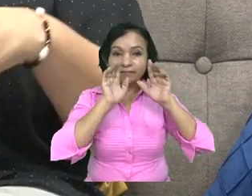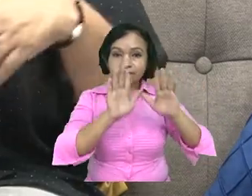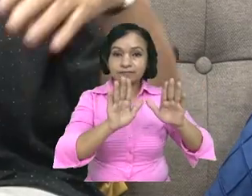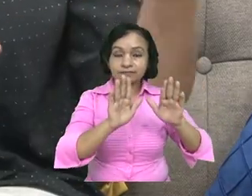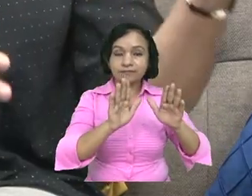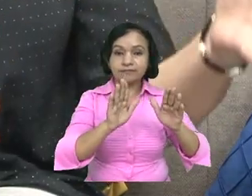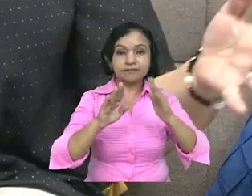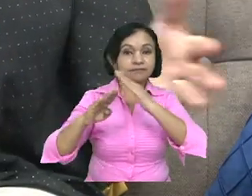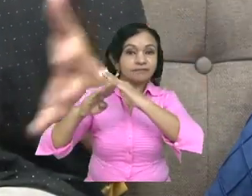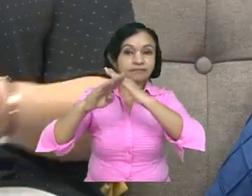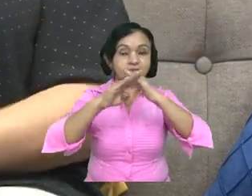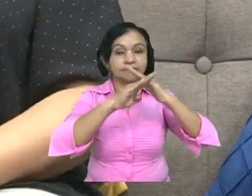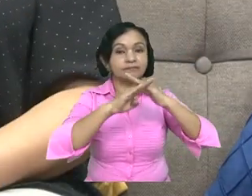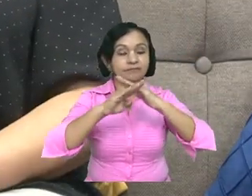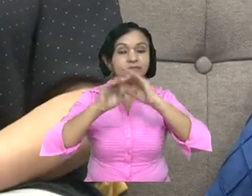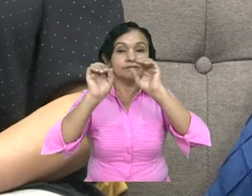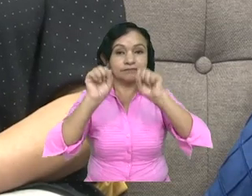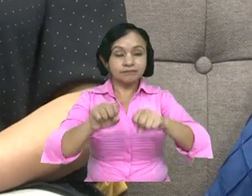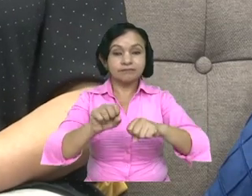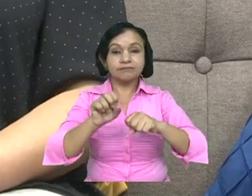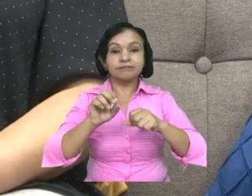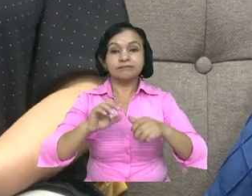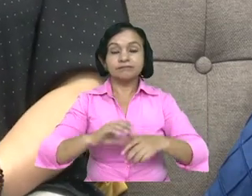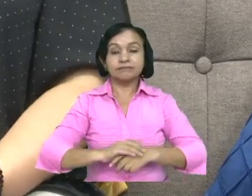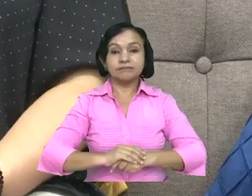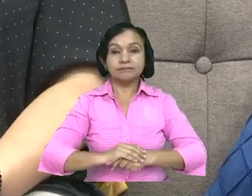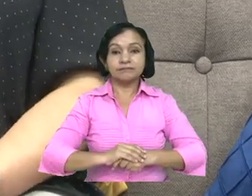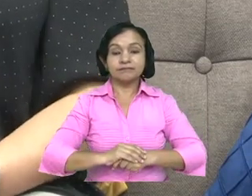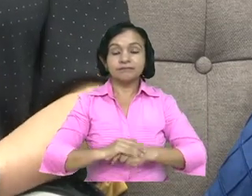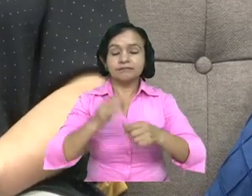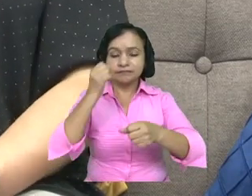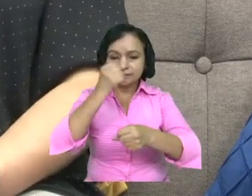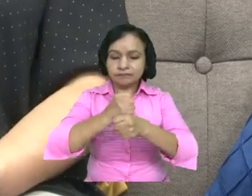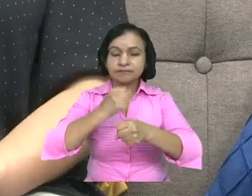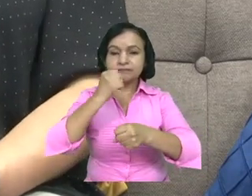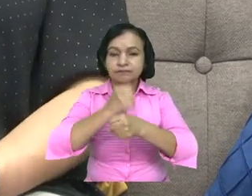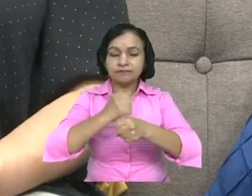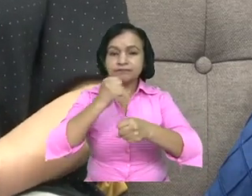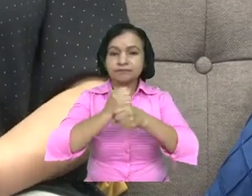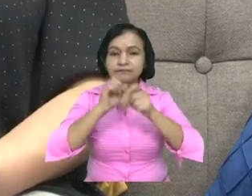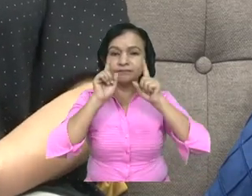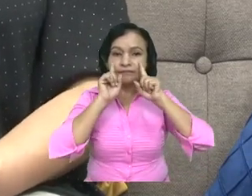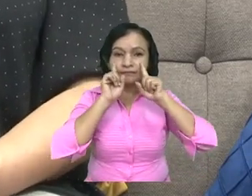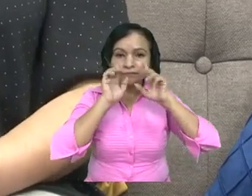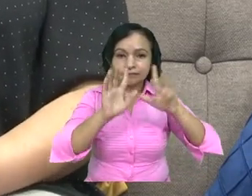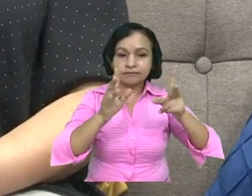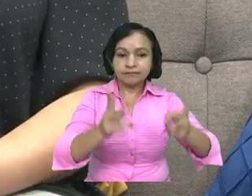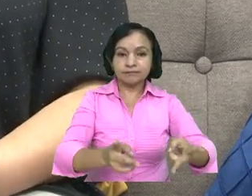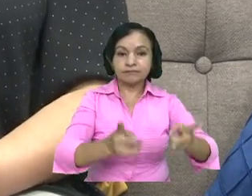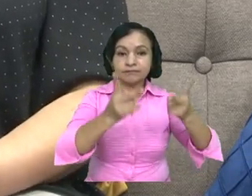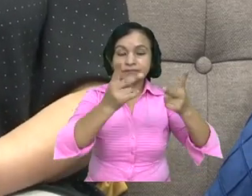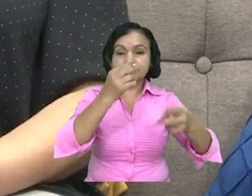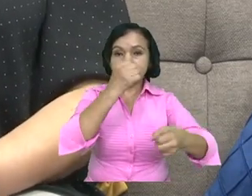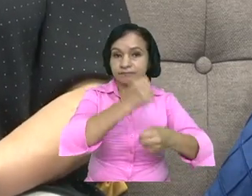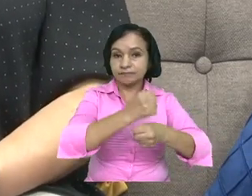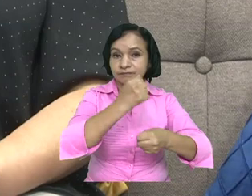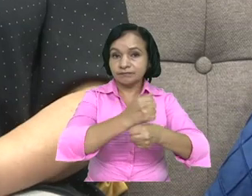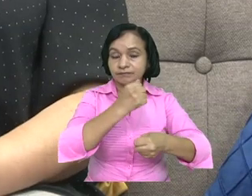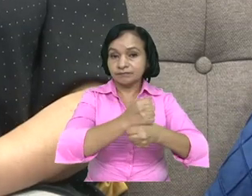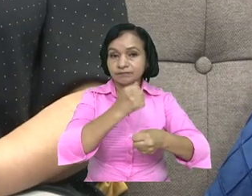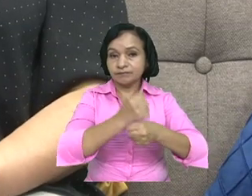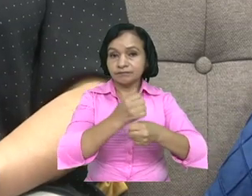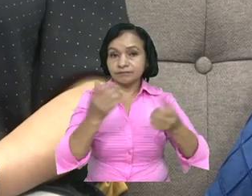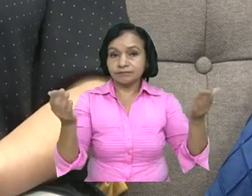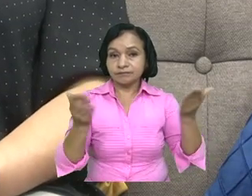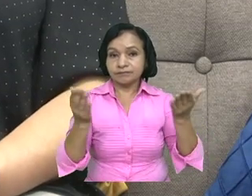una mitigación de riesgo, podríamos decir. Y estamos trabajando preventivamente, o sea, es un trabajo donde,